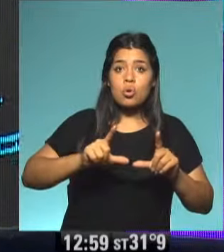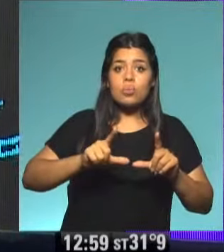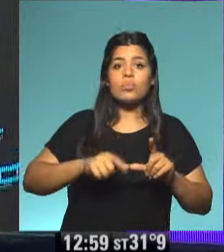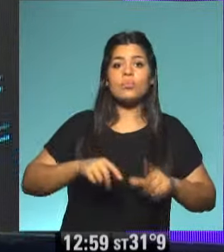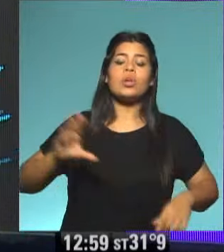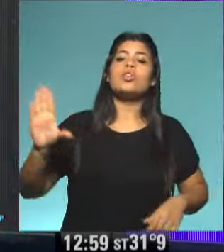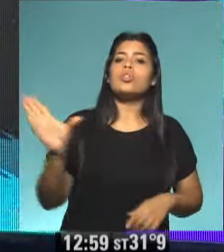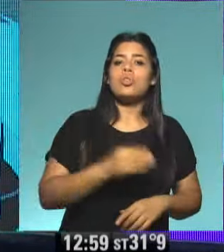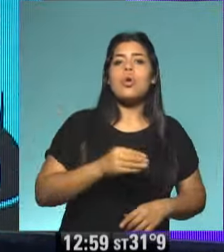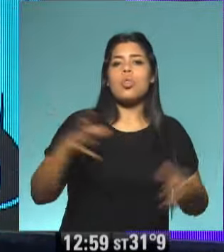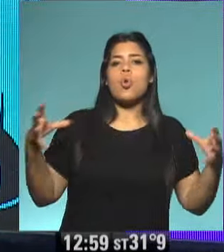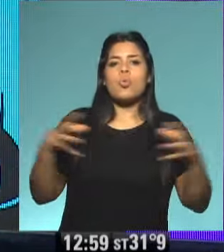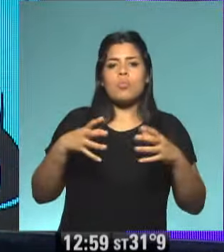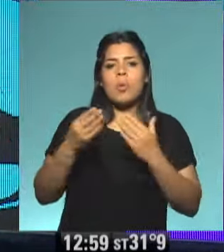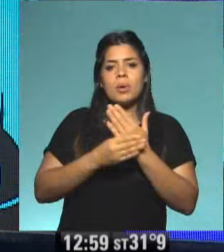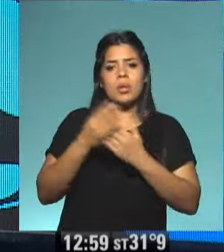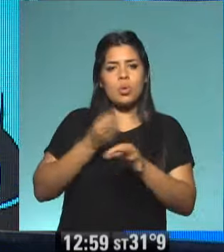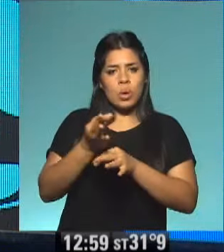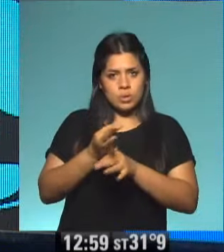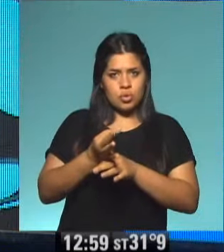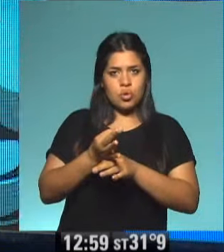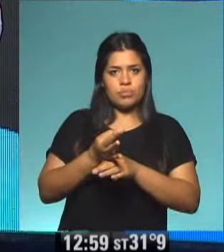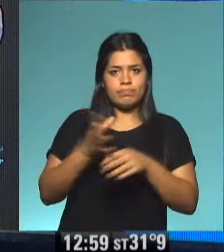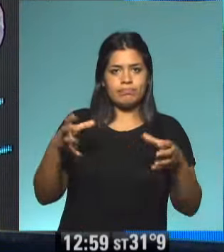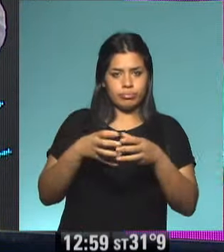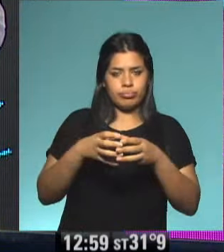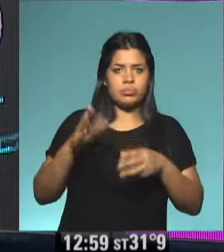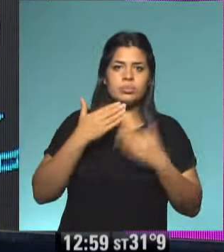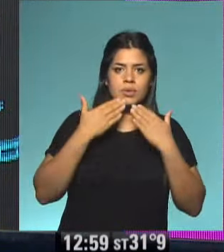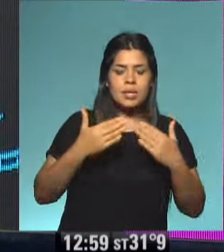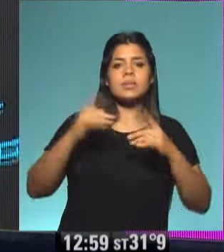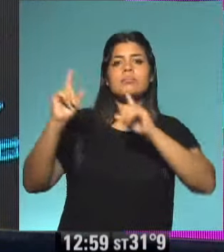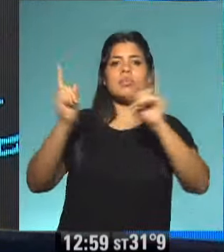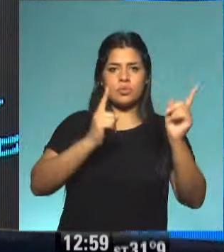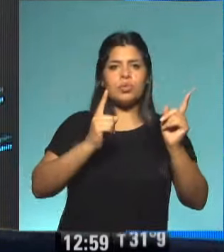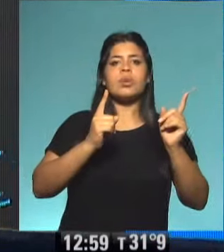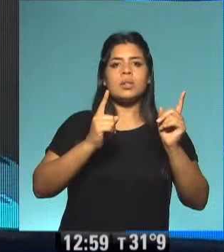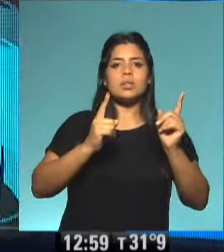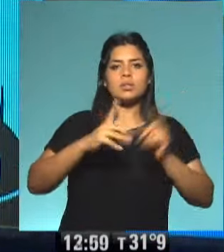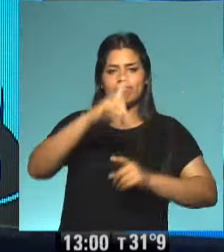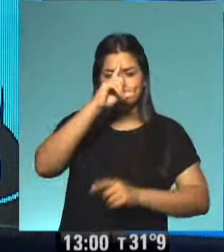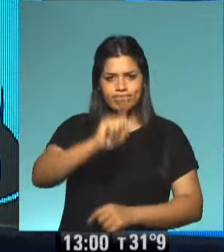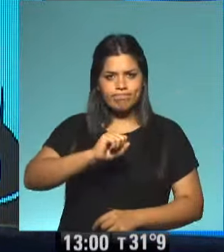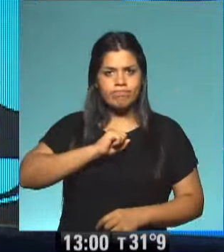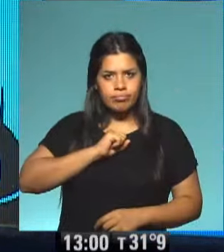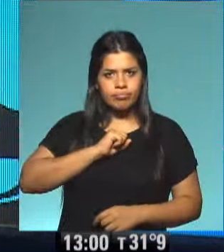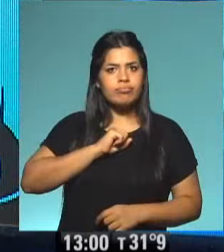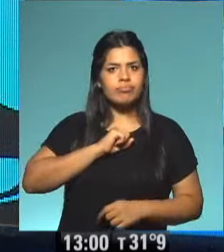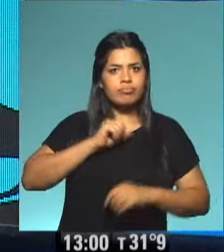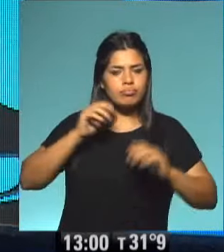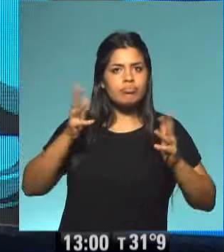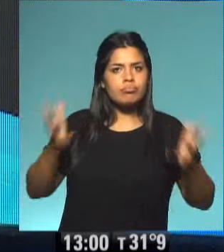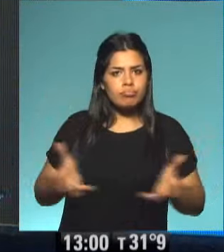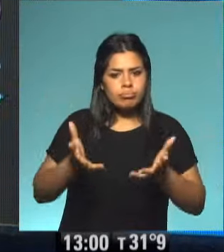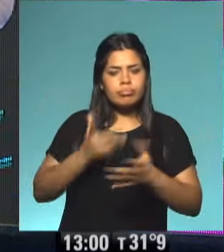todo el equipo del Ministerio de Educación, a las maestras, a todos los que se animaron a permitir